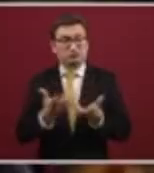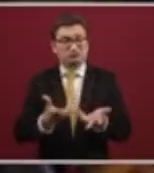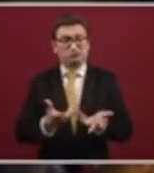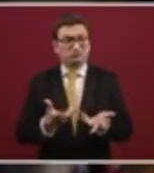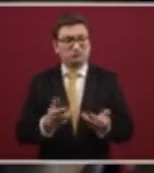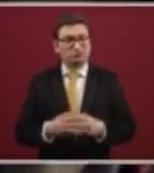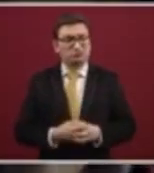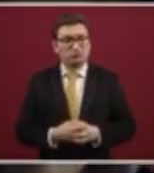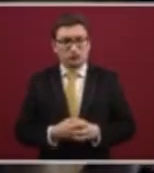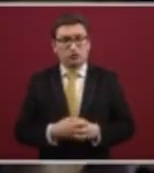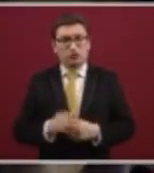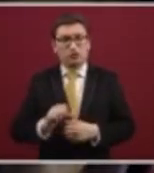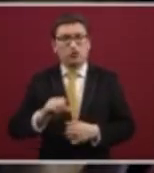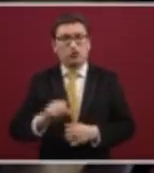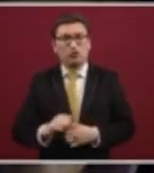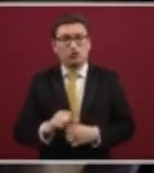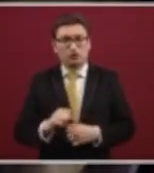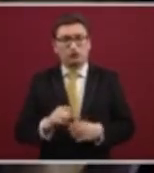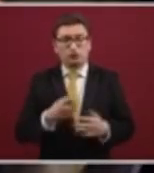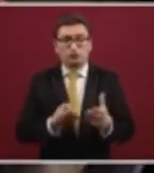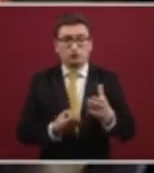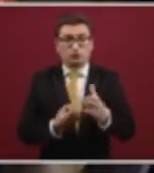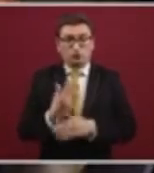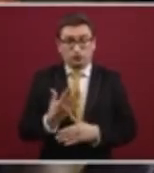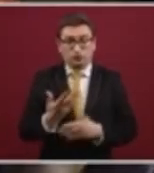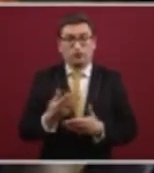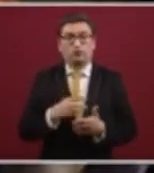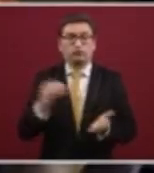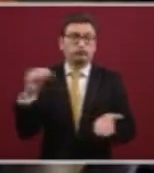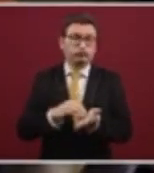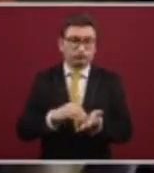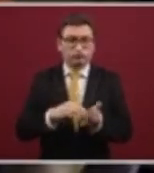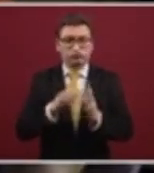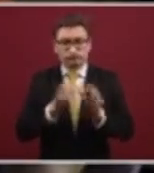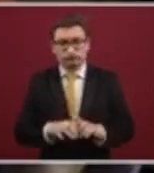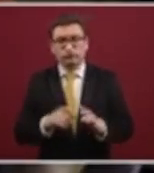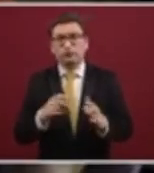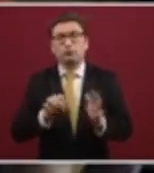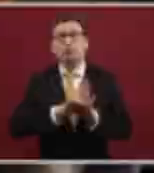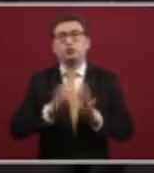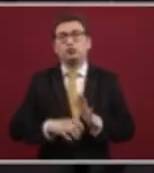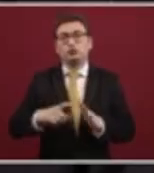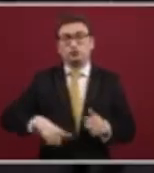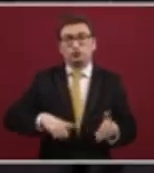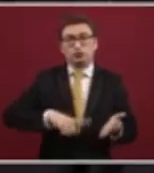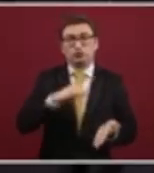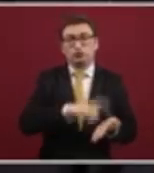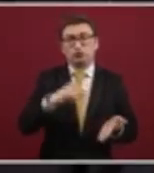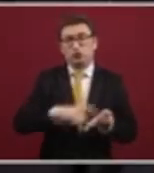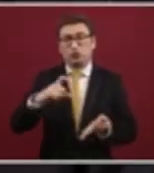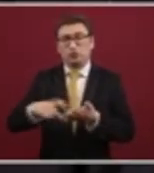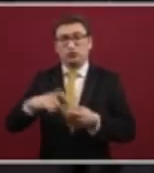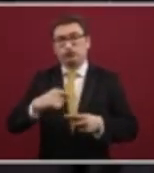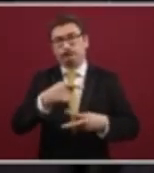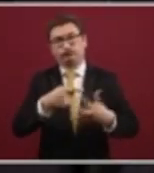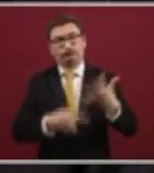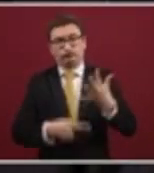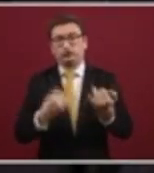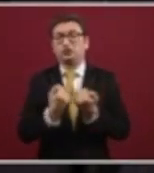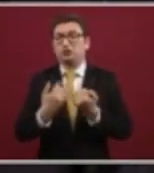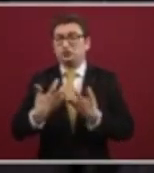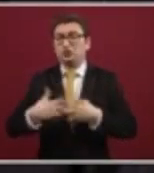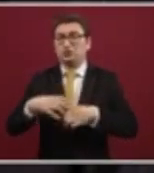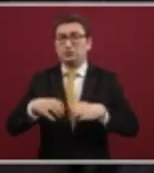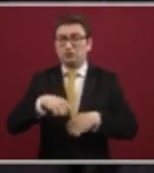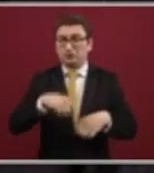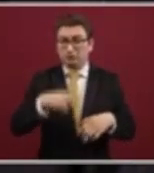no lo hicieron. Hoy, en esta nueva edición, requerimos, por ejemplo, hoy, lo de compras gubernamentales. Es un amplio espectro para la micro, pequeña empresa